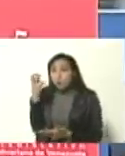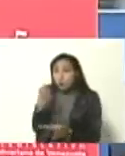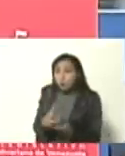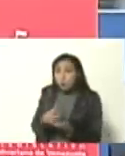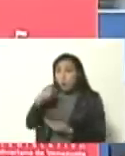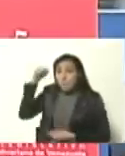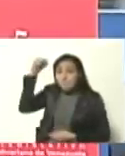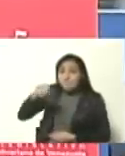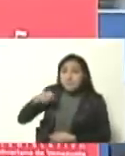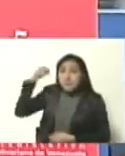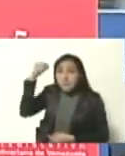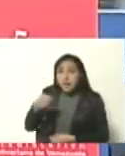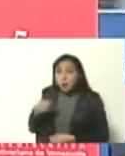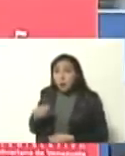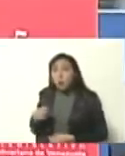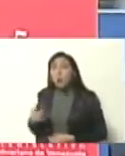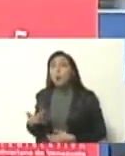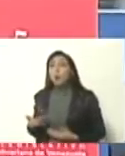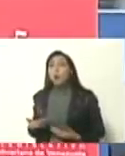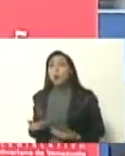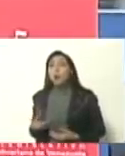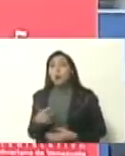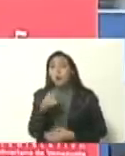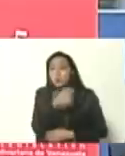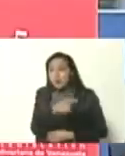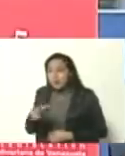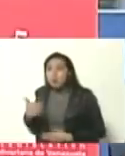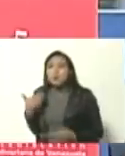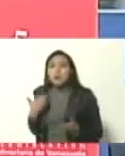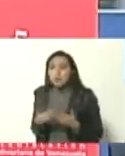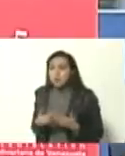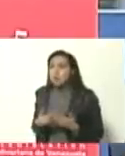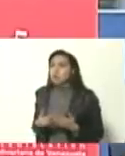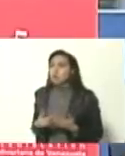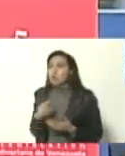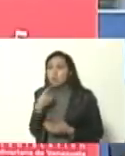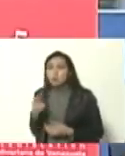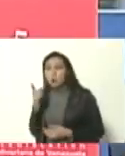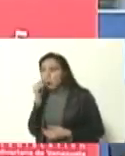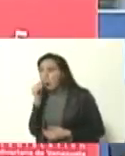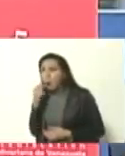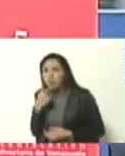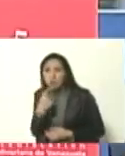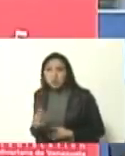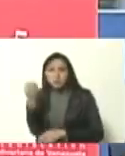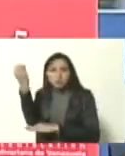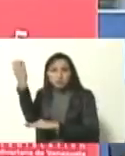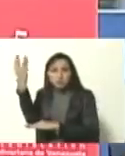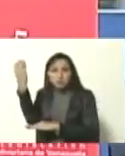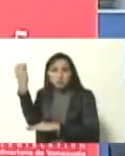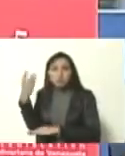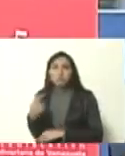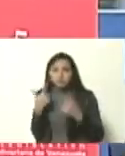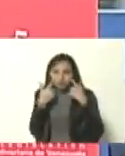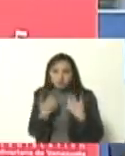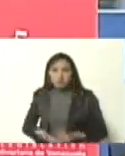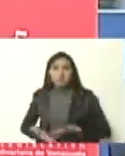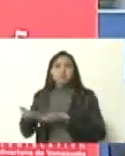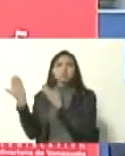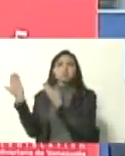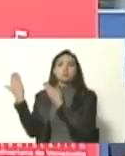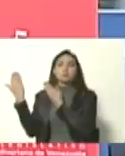testimonio voluntario de este delincuente, de este terrorista, Richard Alberto